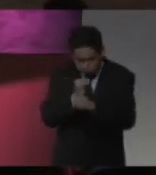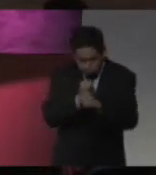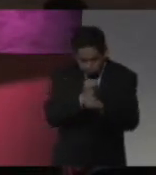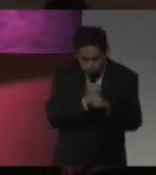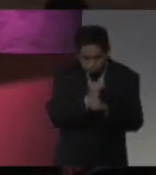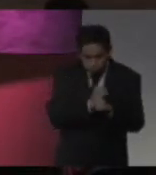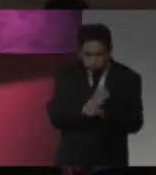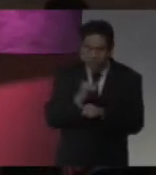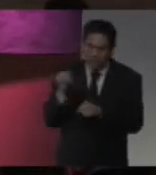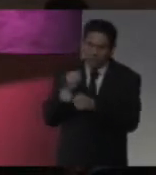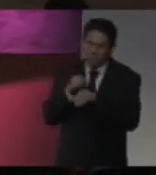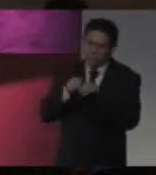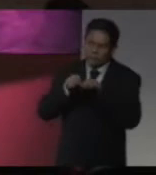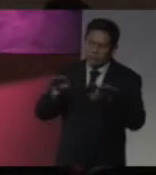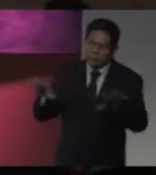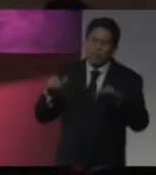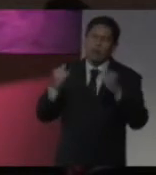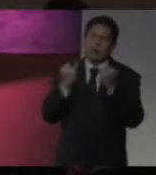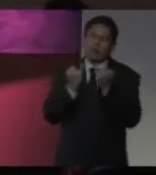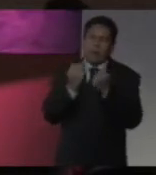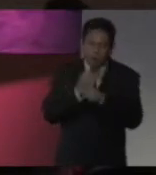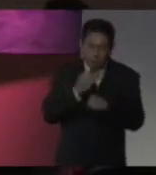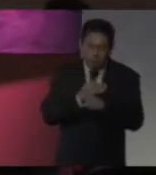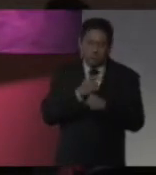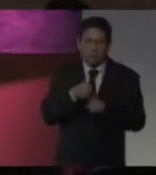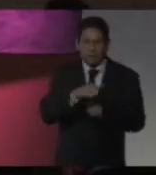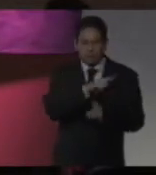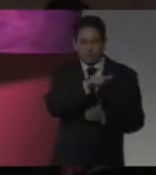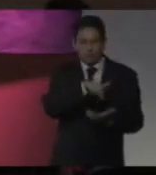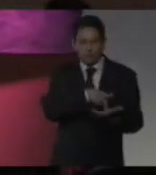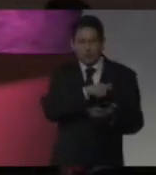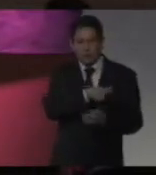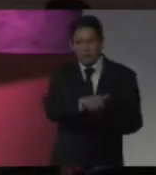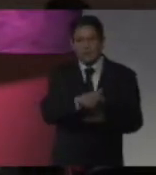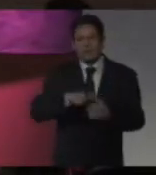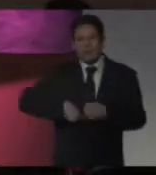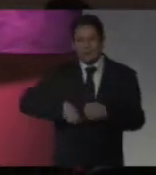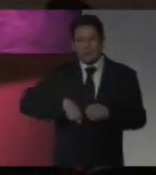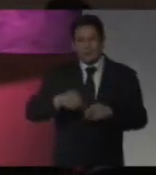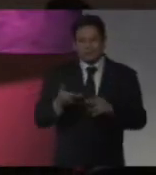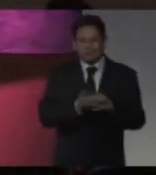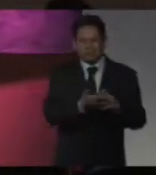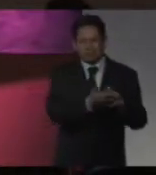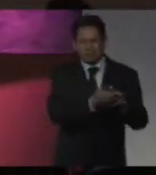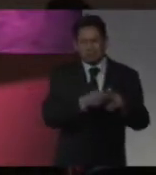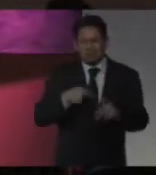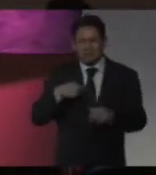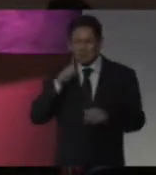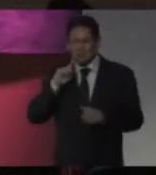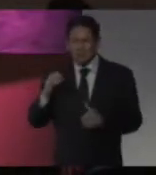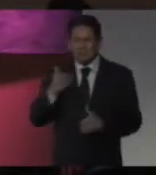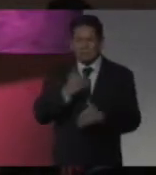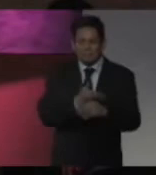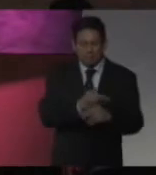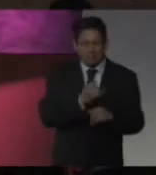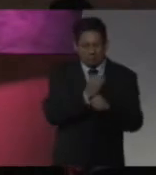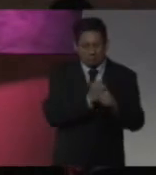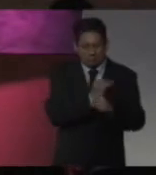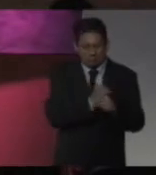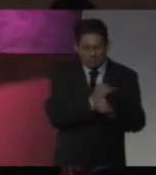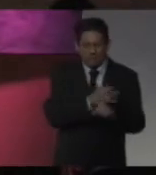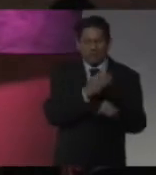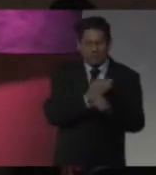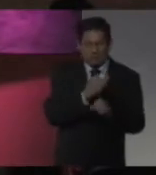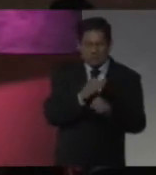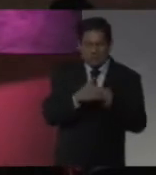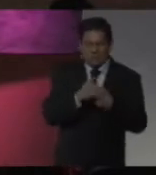reconstrucción comunal después del genocidio. Doctora en Sociología por la Benemérita Universidad Autónoma de Puebla, con la tesis Mujeres